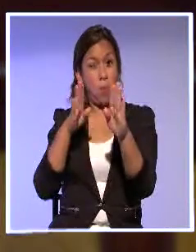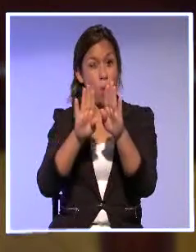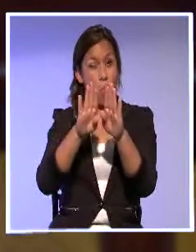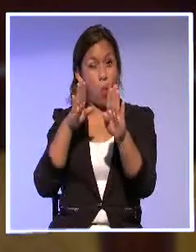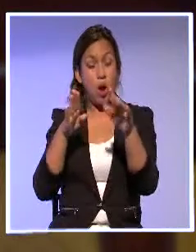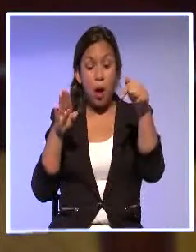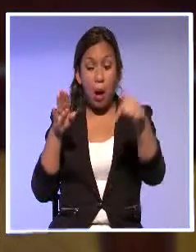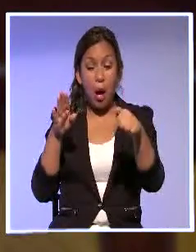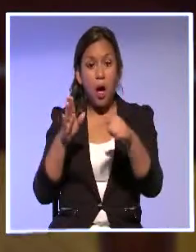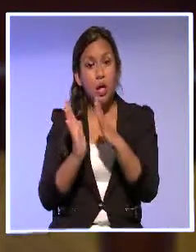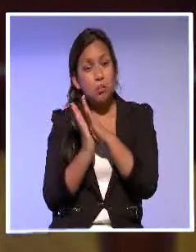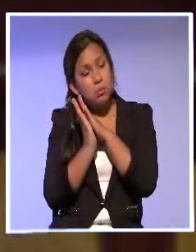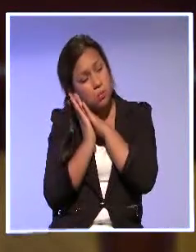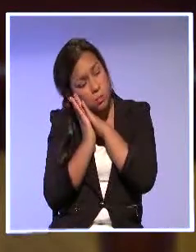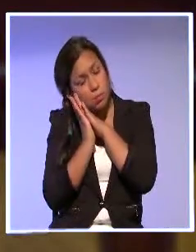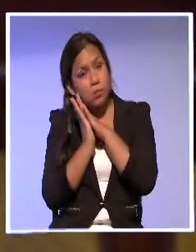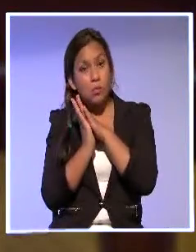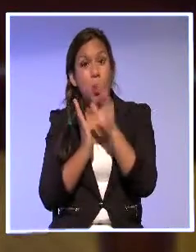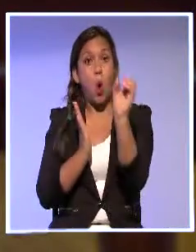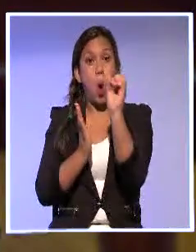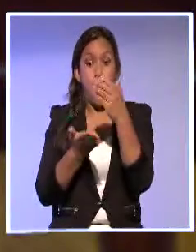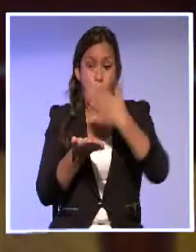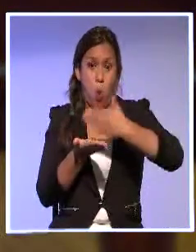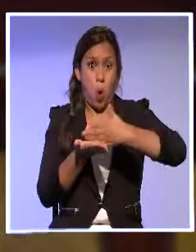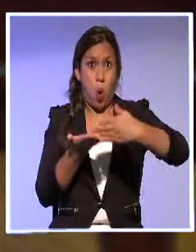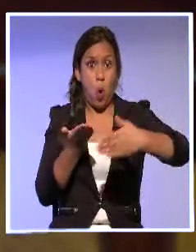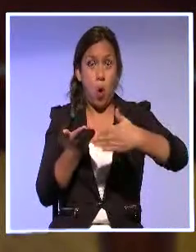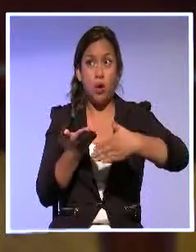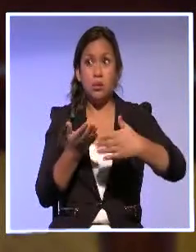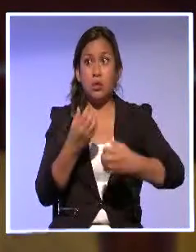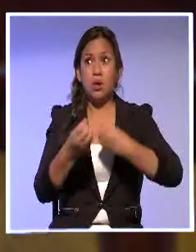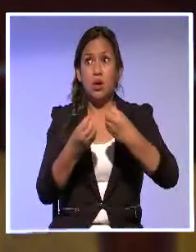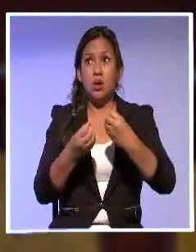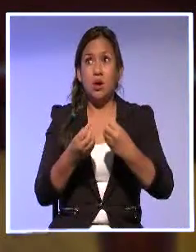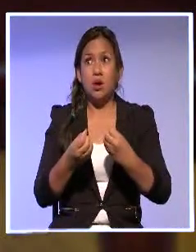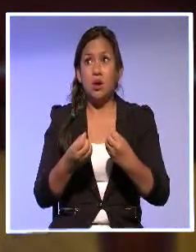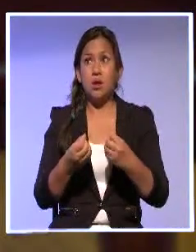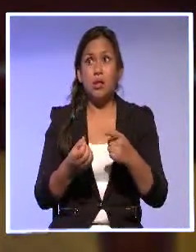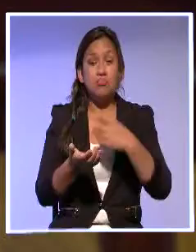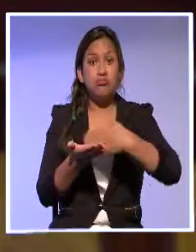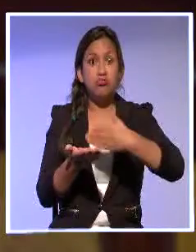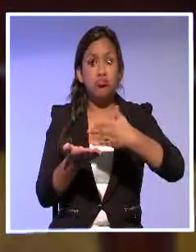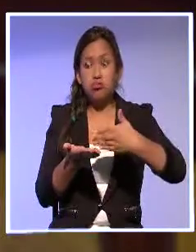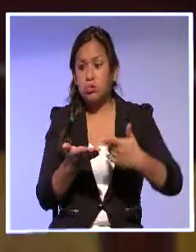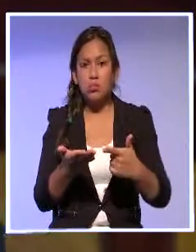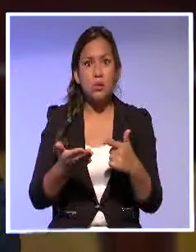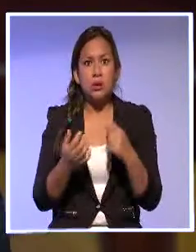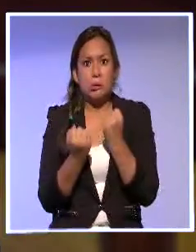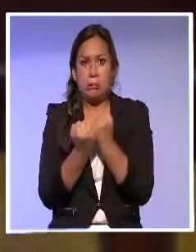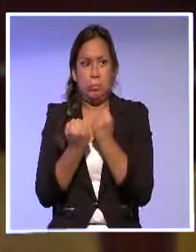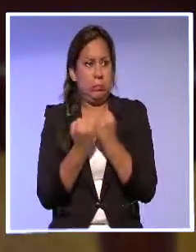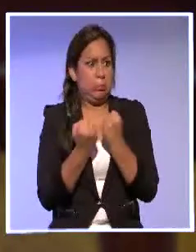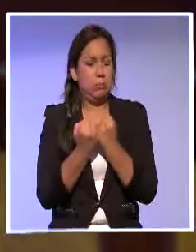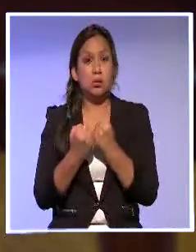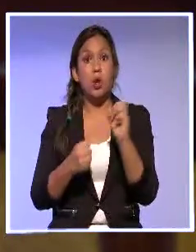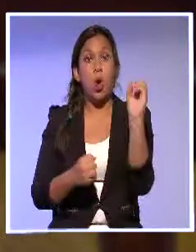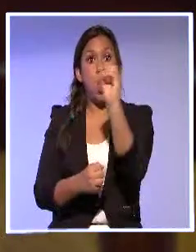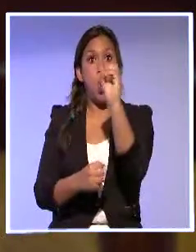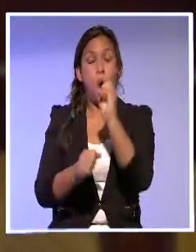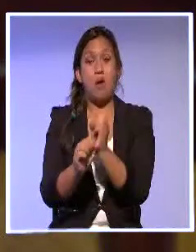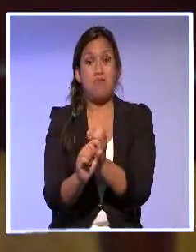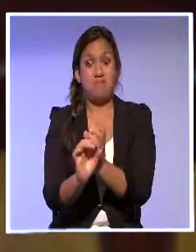cocina donde la gente llegaba y la primera cosa que así es correr la cocina una hornilla pero ahí o sea a veces hasta la fila para